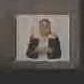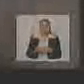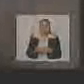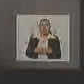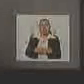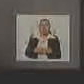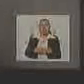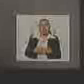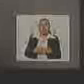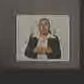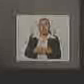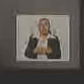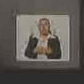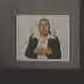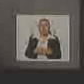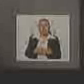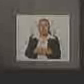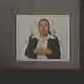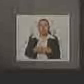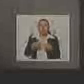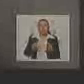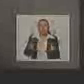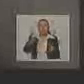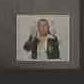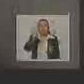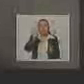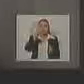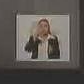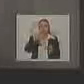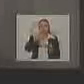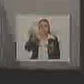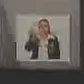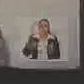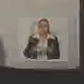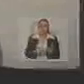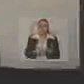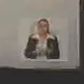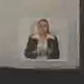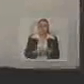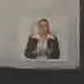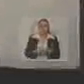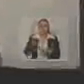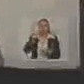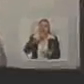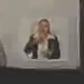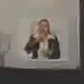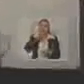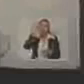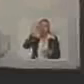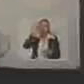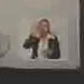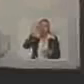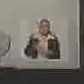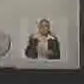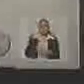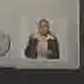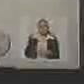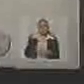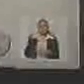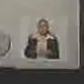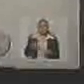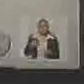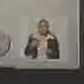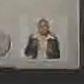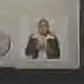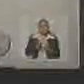los partidos de la Revolución Democrática y del Trabajo. Adelante. Vecina, vecino, nuestro ejercicio